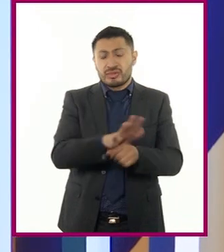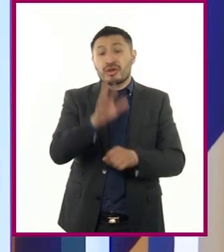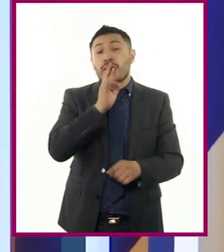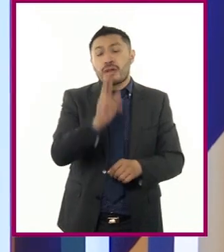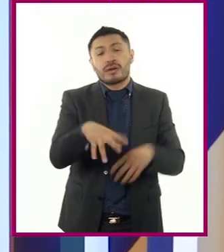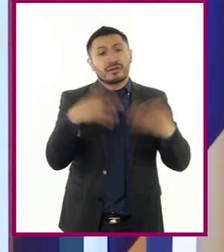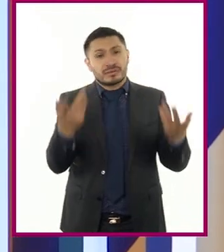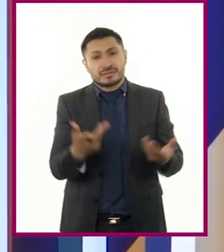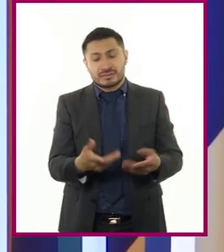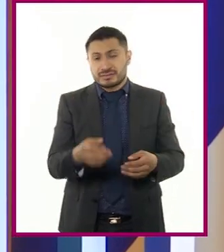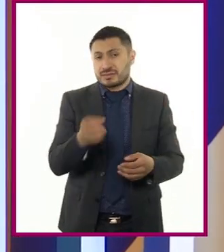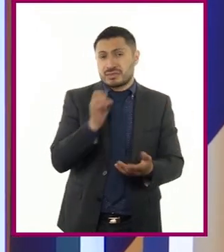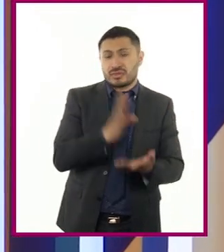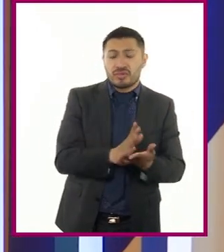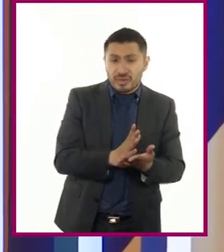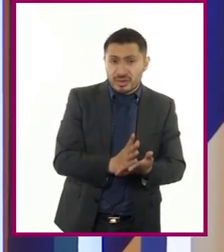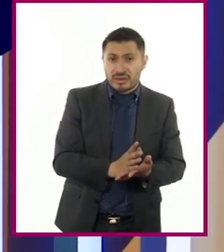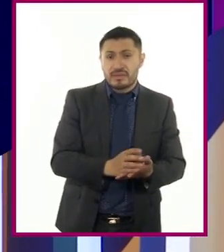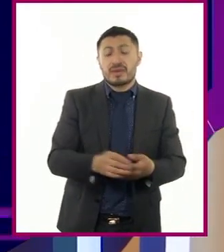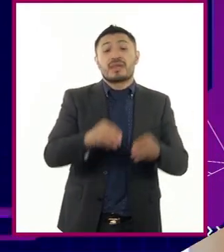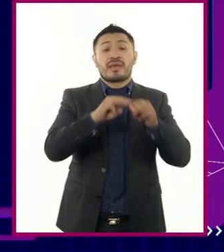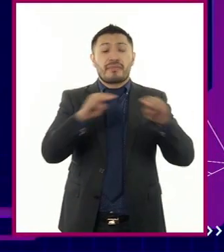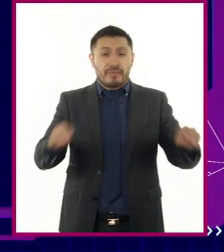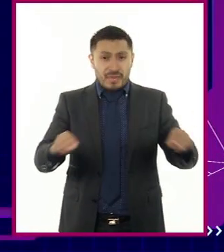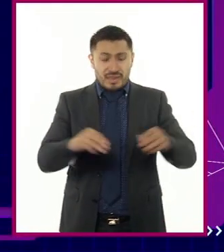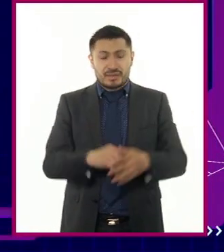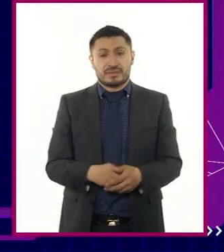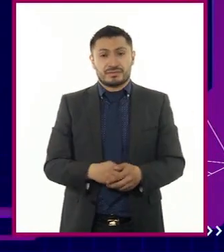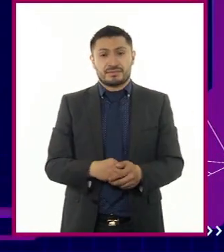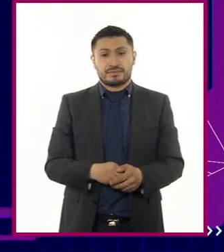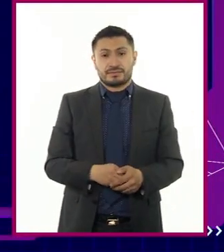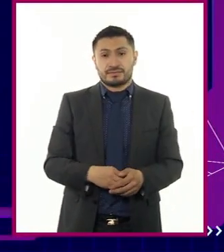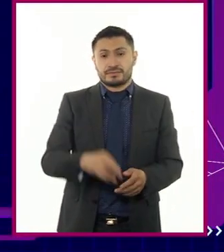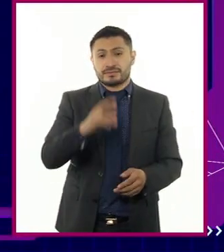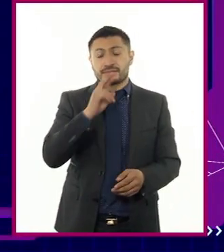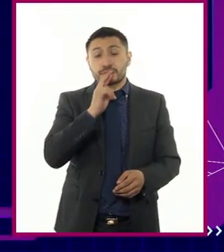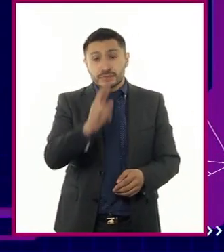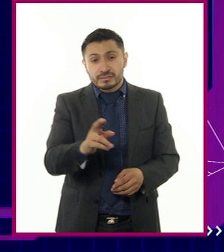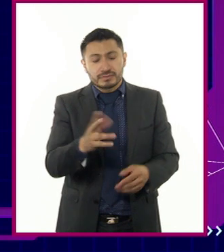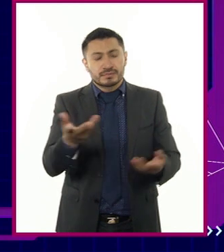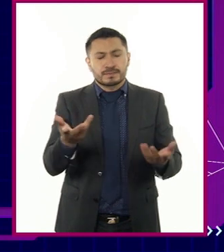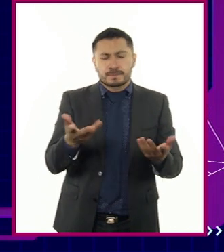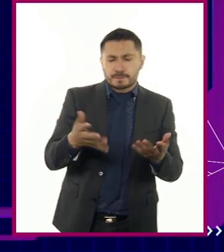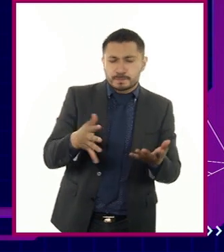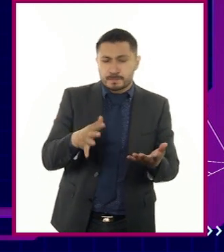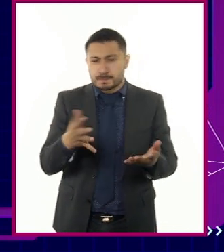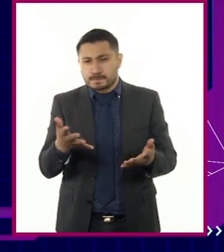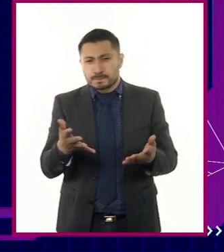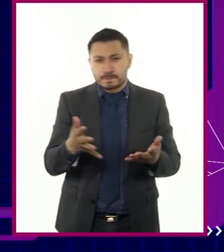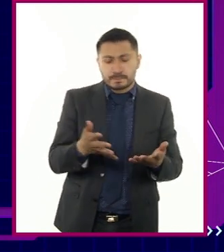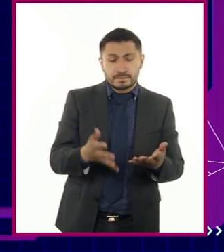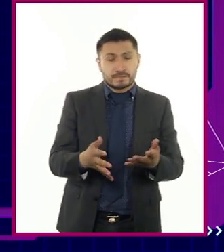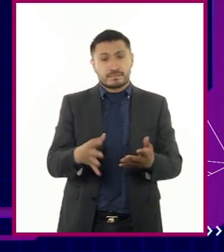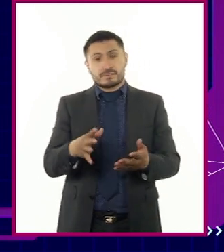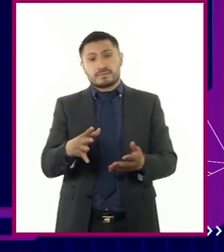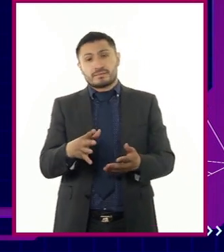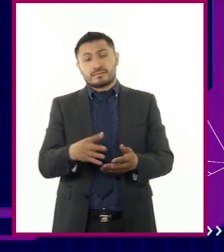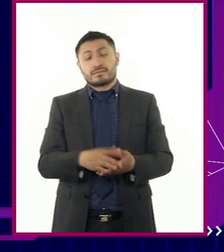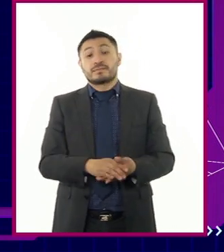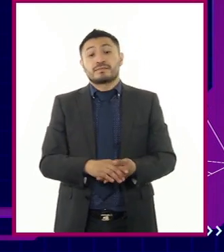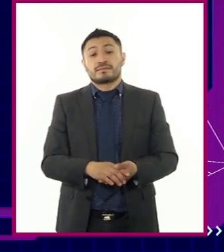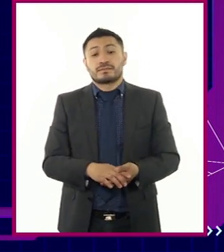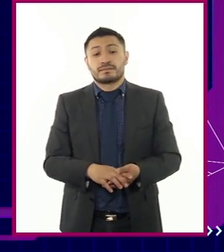resultado la unidad de medida metros. El resultado de los cálculos con la unidad de medida correspondiente